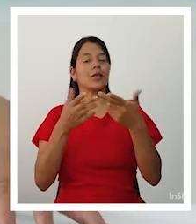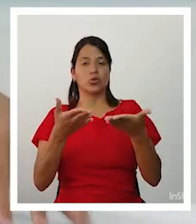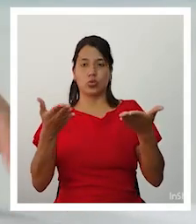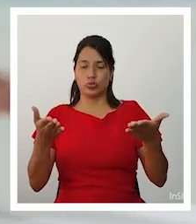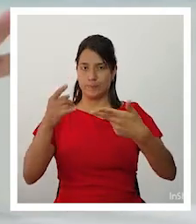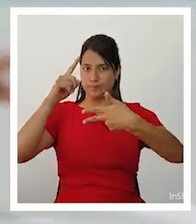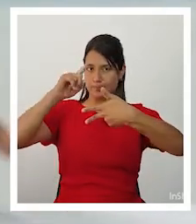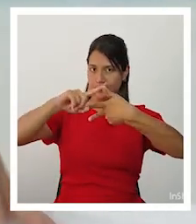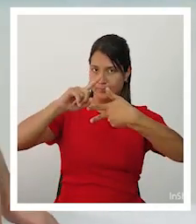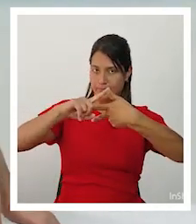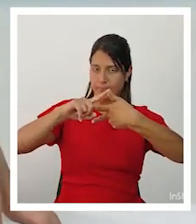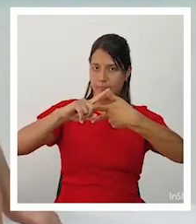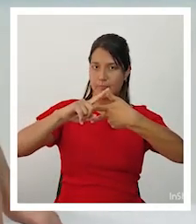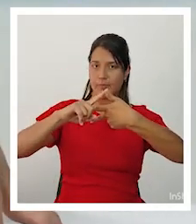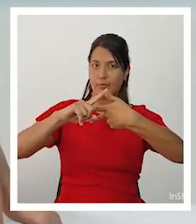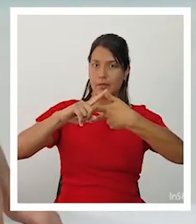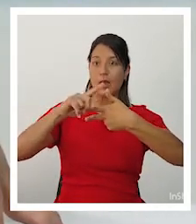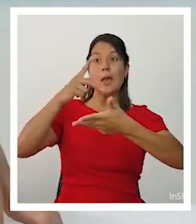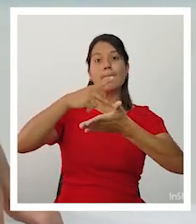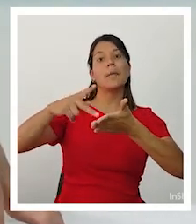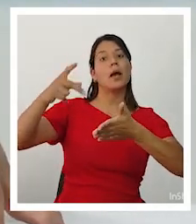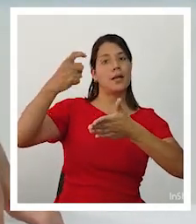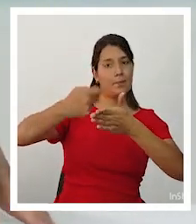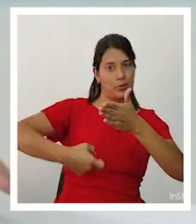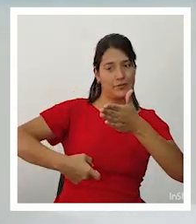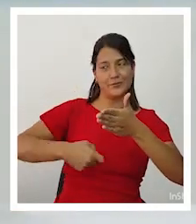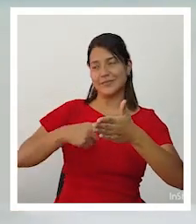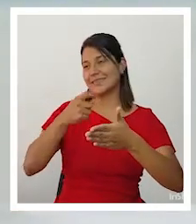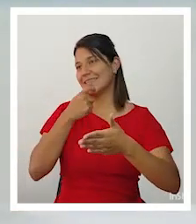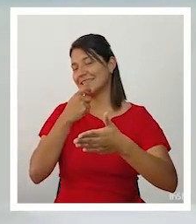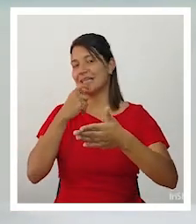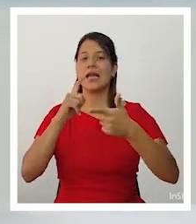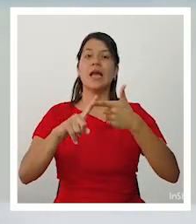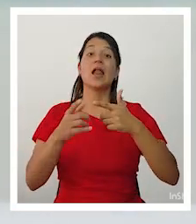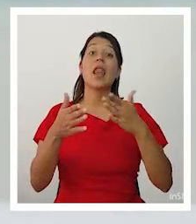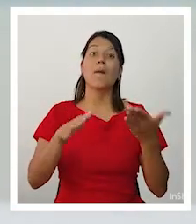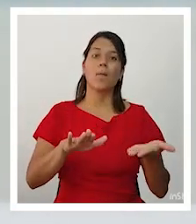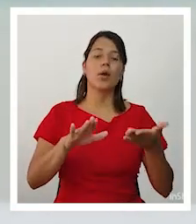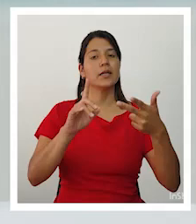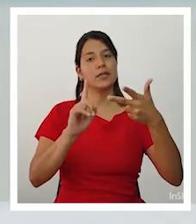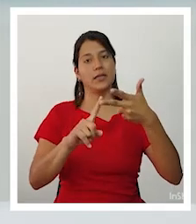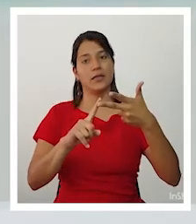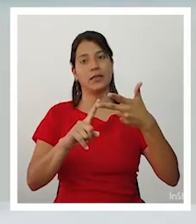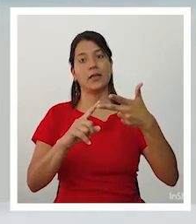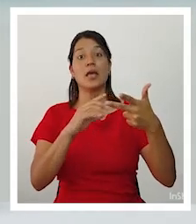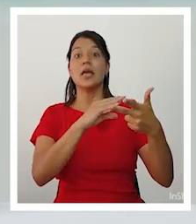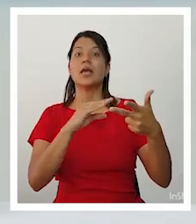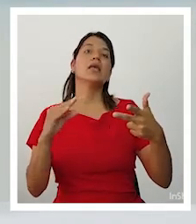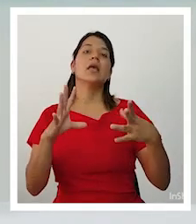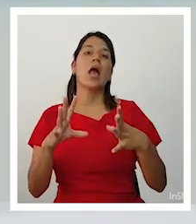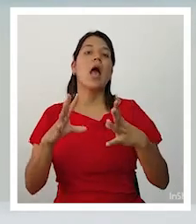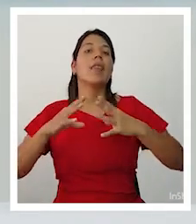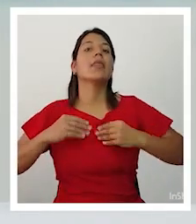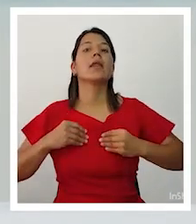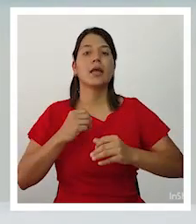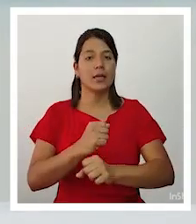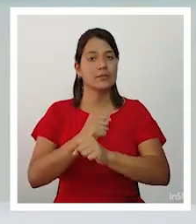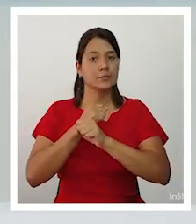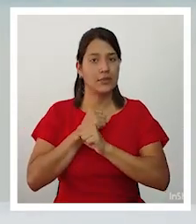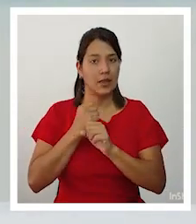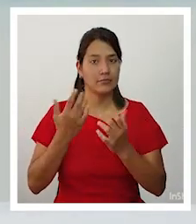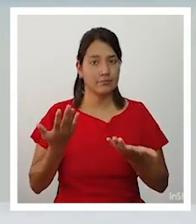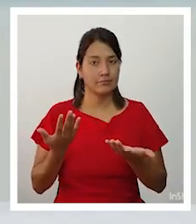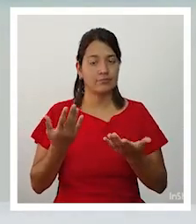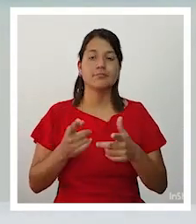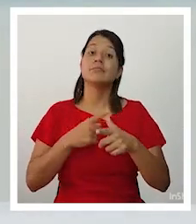garantizan el pagar impuestos, la muerte y el adquirir una discapacidad. Entonces,